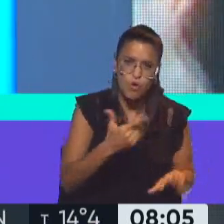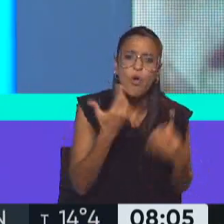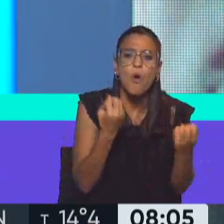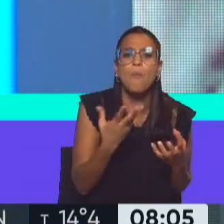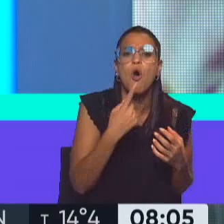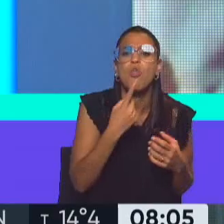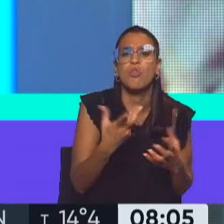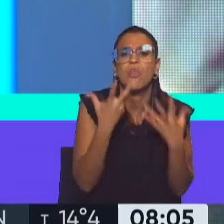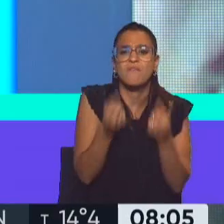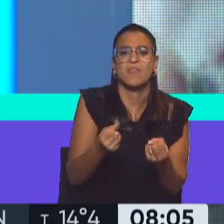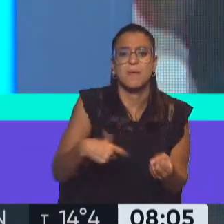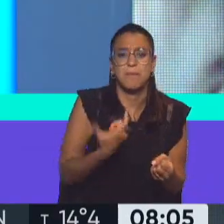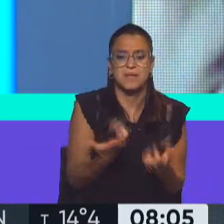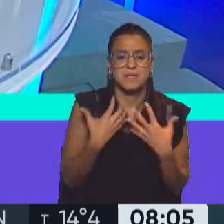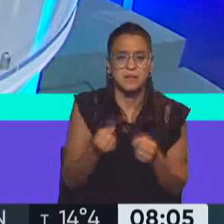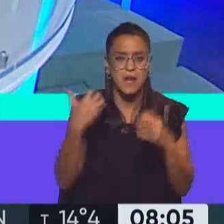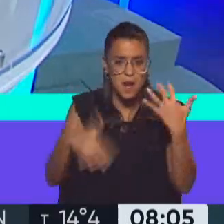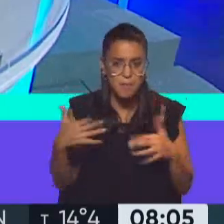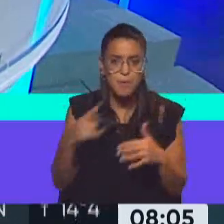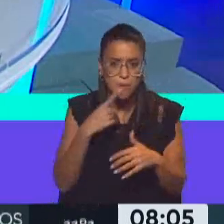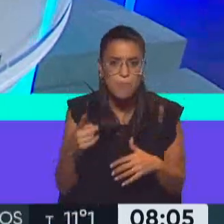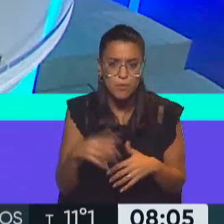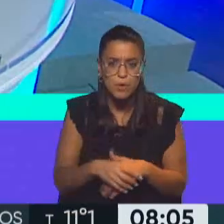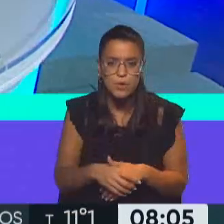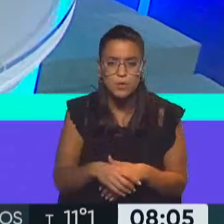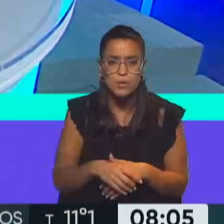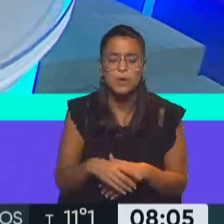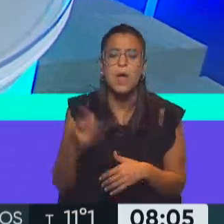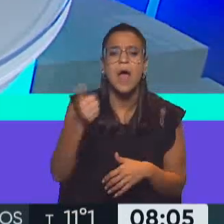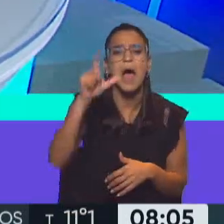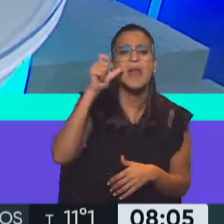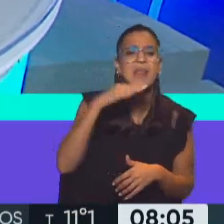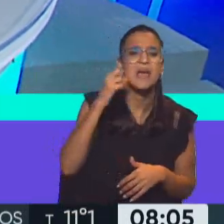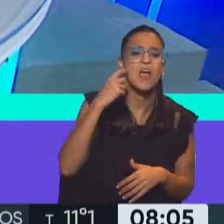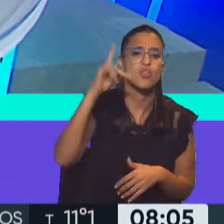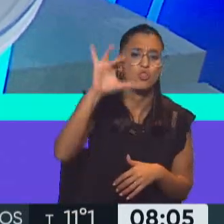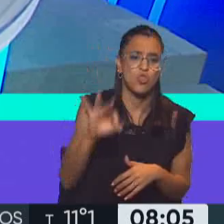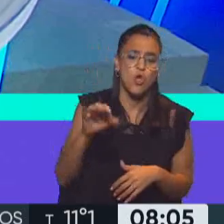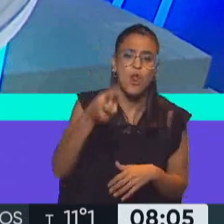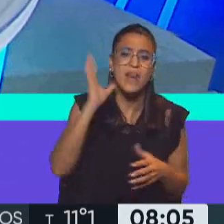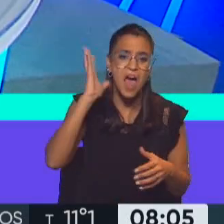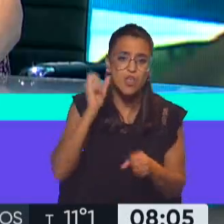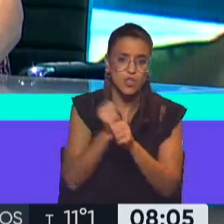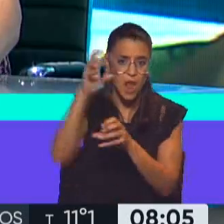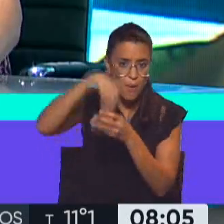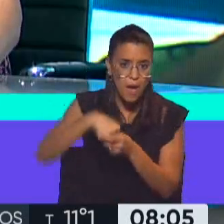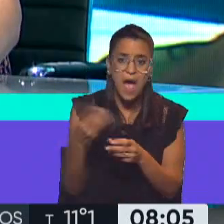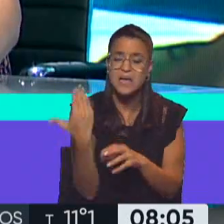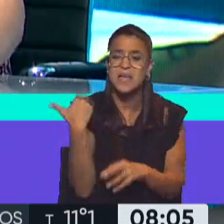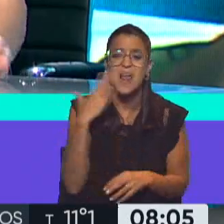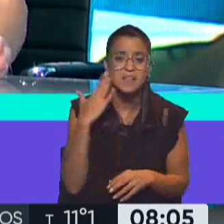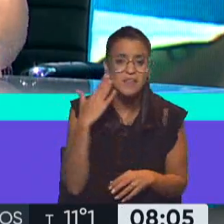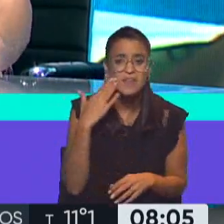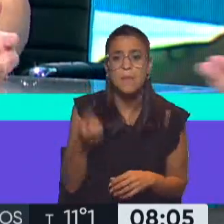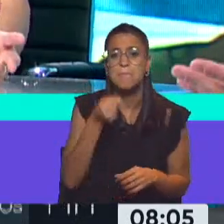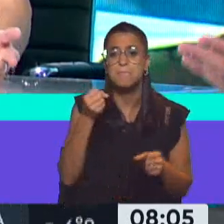por defender el pase sanitario. Vamos a contar rápidamente, ya que lo mencionó usted, Alejandro Berkovich es un colega que trabaja en radio, y ayer por la tarde estaban